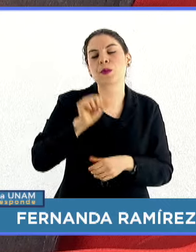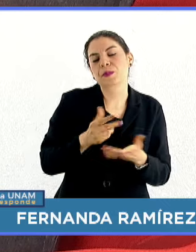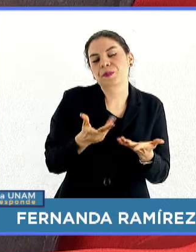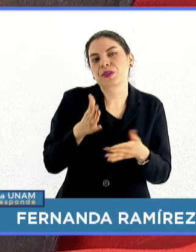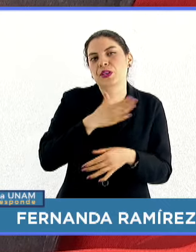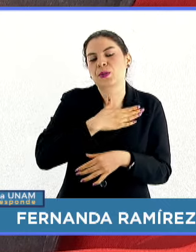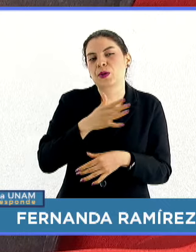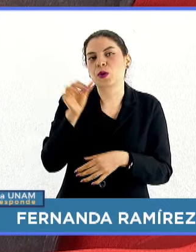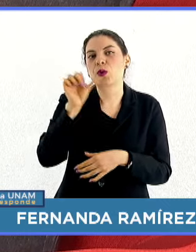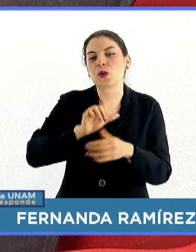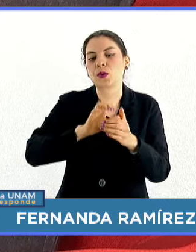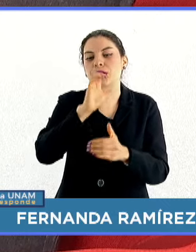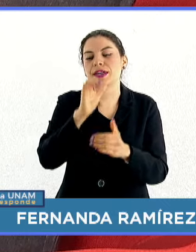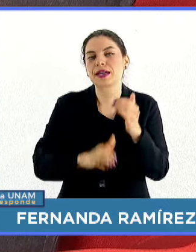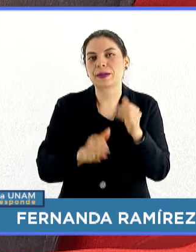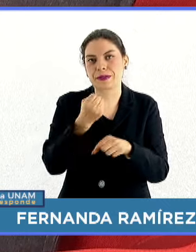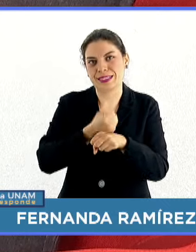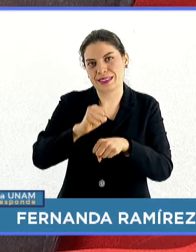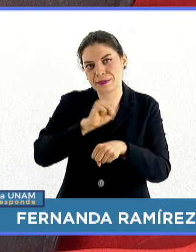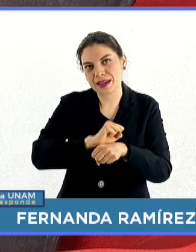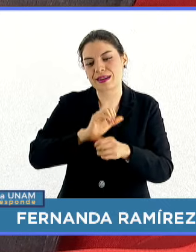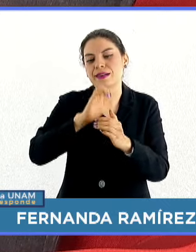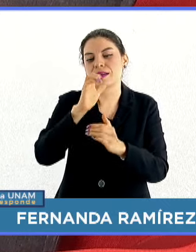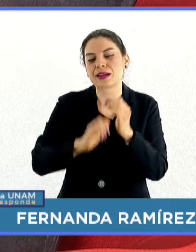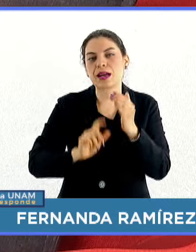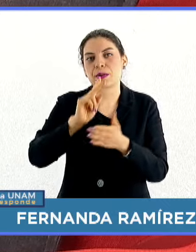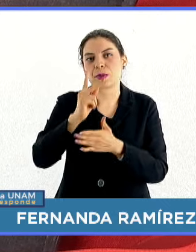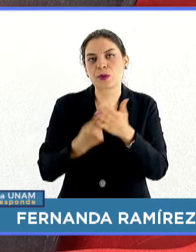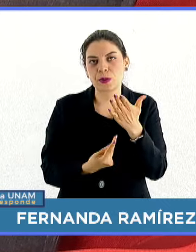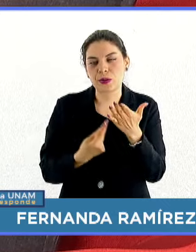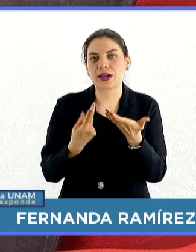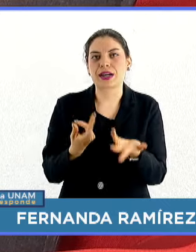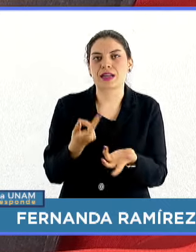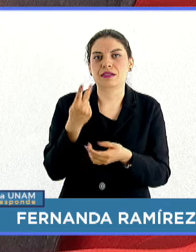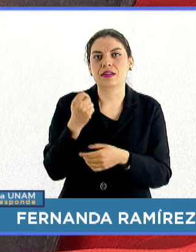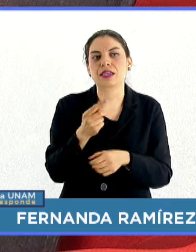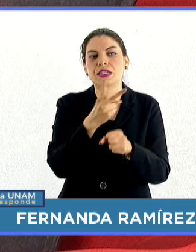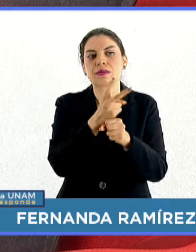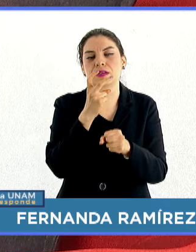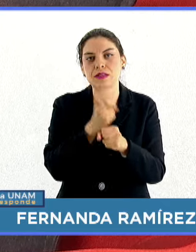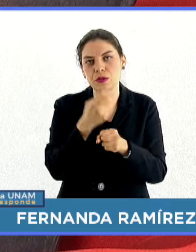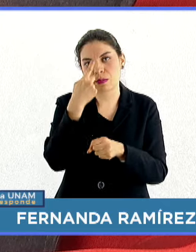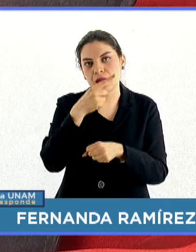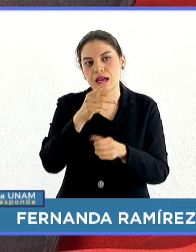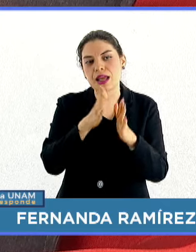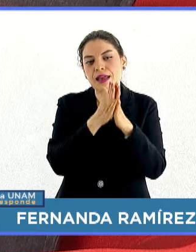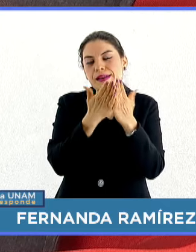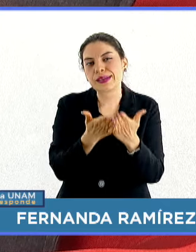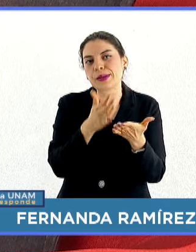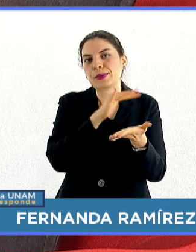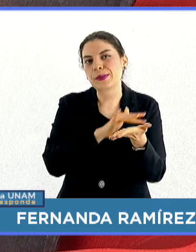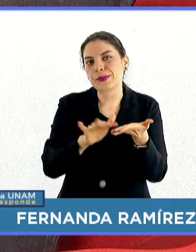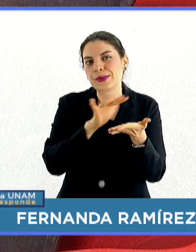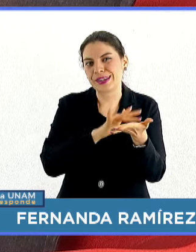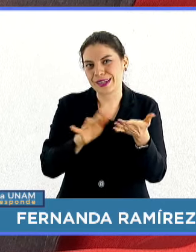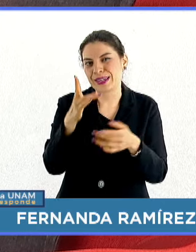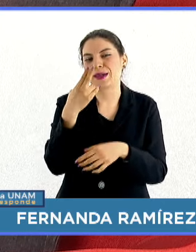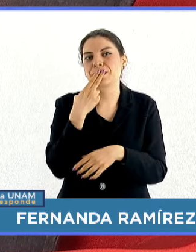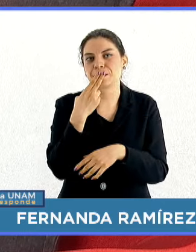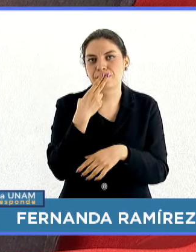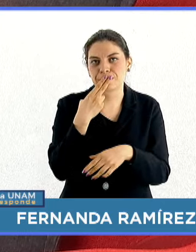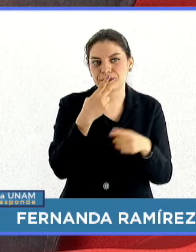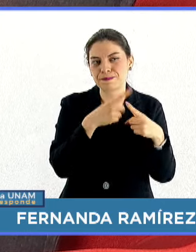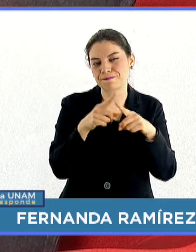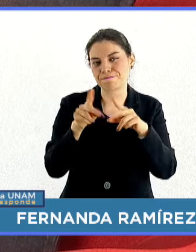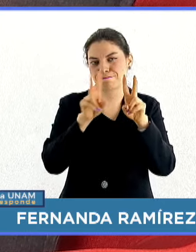hoy, también la semana con broche de oro, con esta invitación a leer a Juan Villoro. Tenemos mucho que conocer y que reflexionar sobre muy diferentes